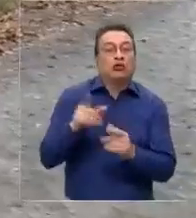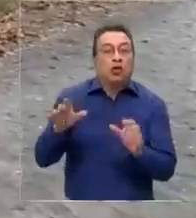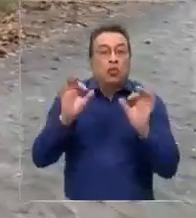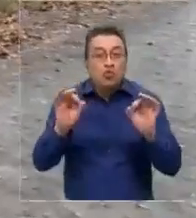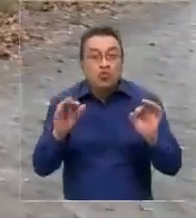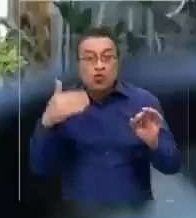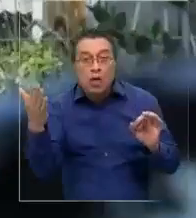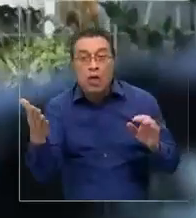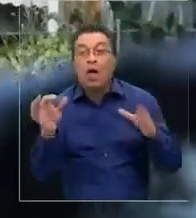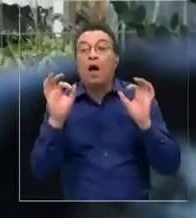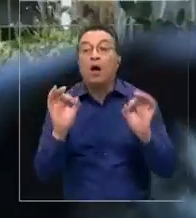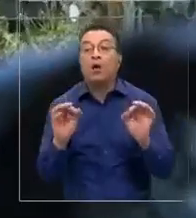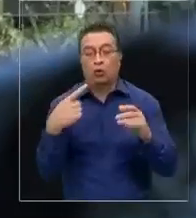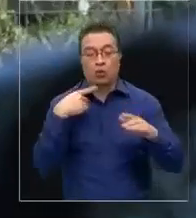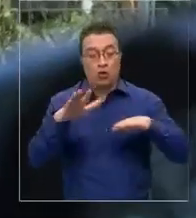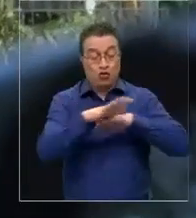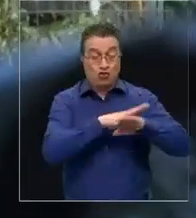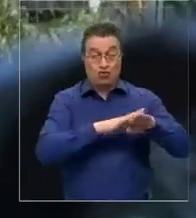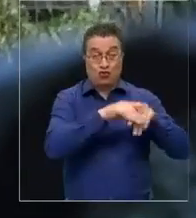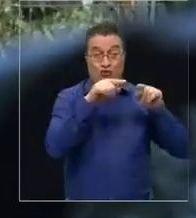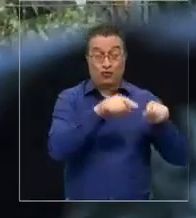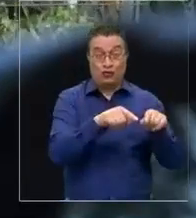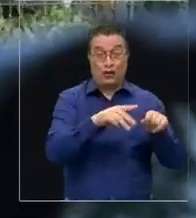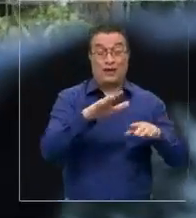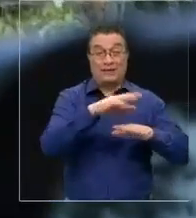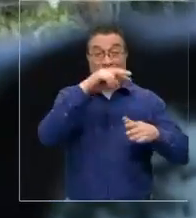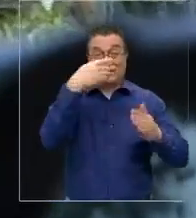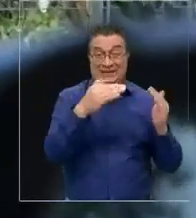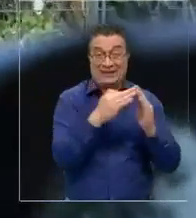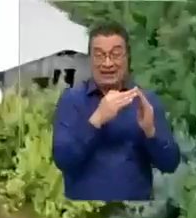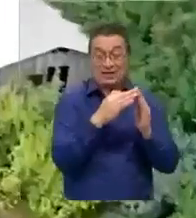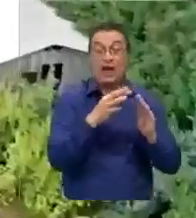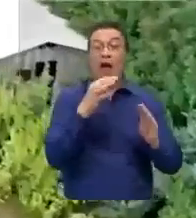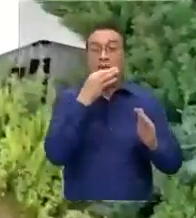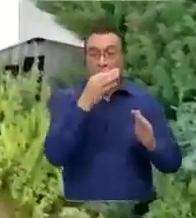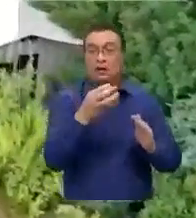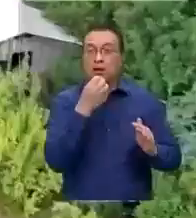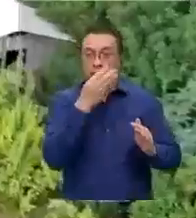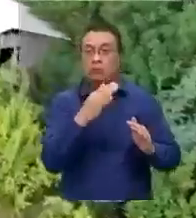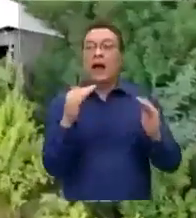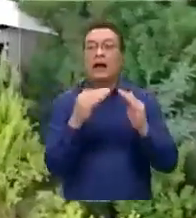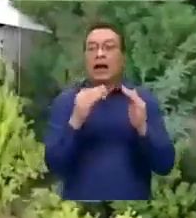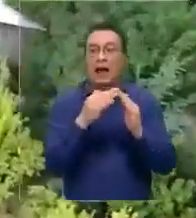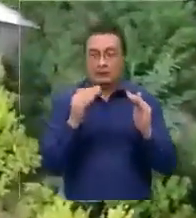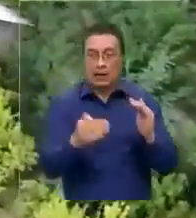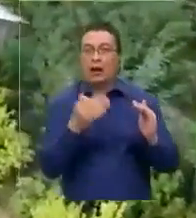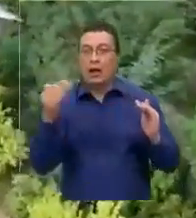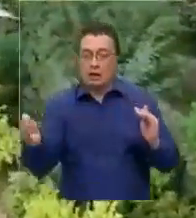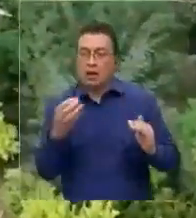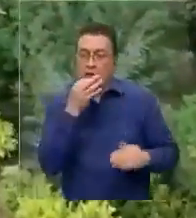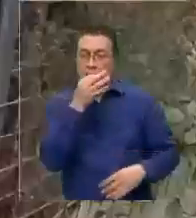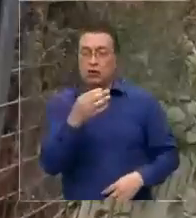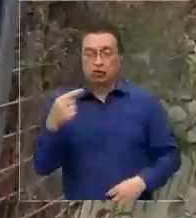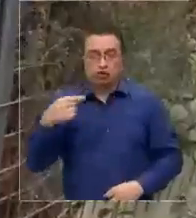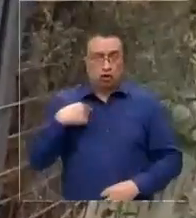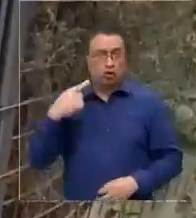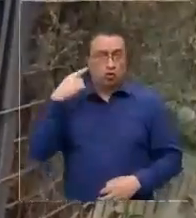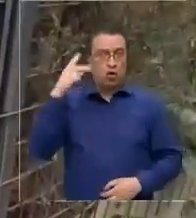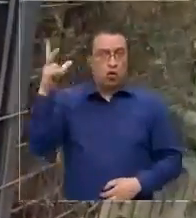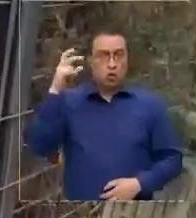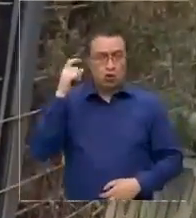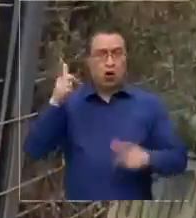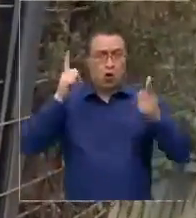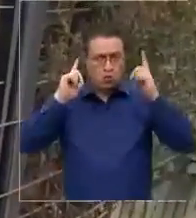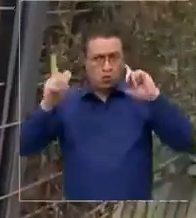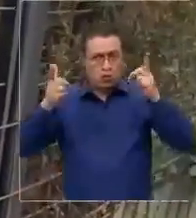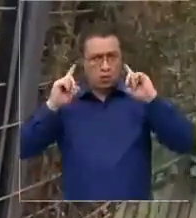lo corrobora la cuidadora de la propiedad, Elizabeth Navarrete, que vivía en la casa adyacente. Lo que escuché fueron ruidos,